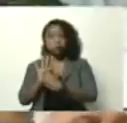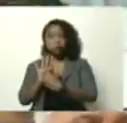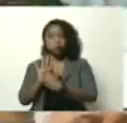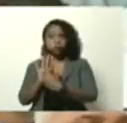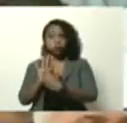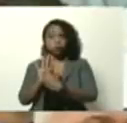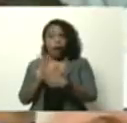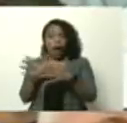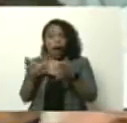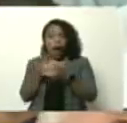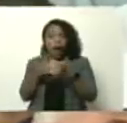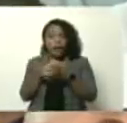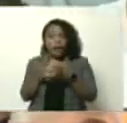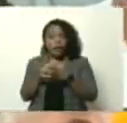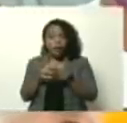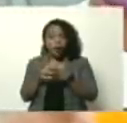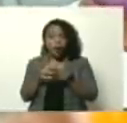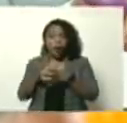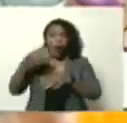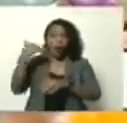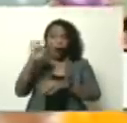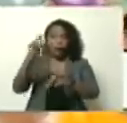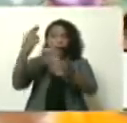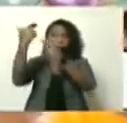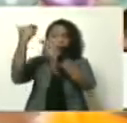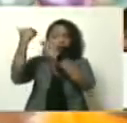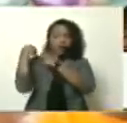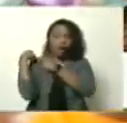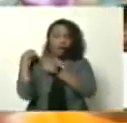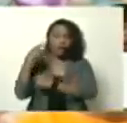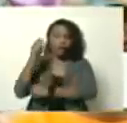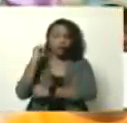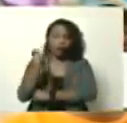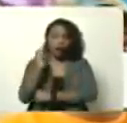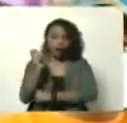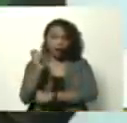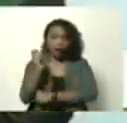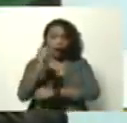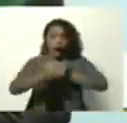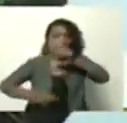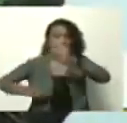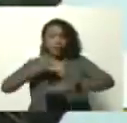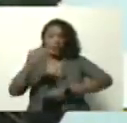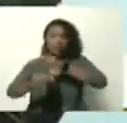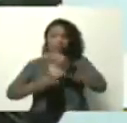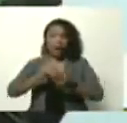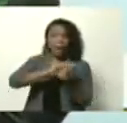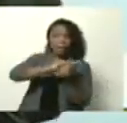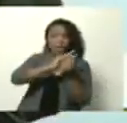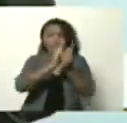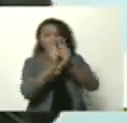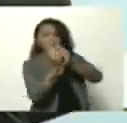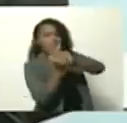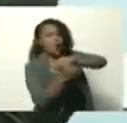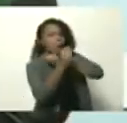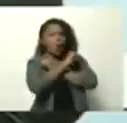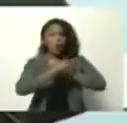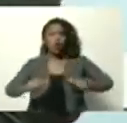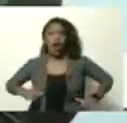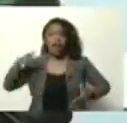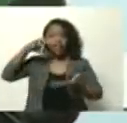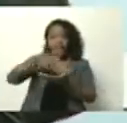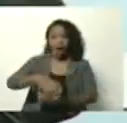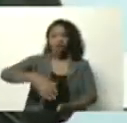el equipo que tendrá como tarea convertirá portuguesa en el